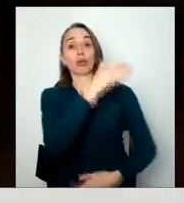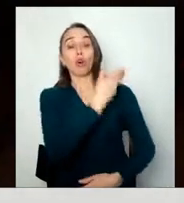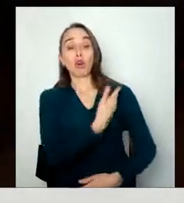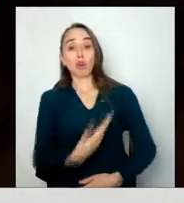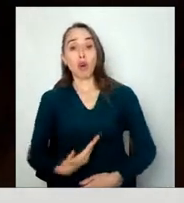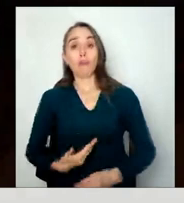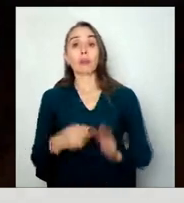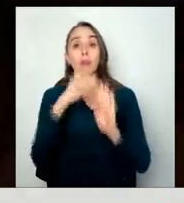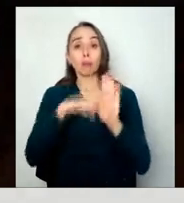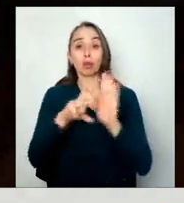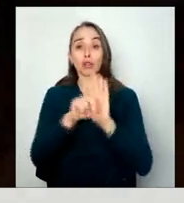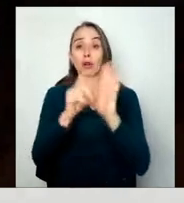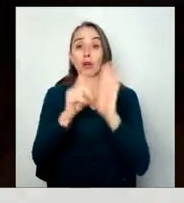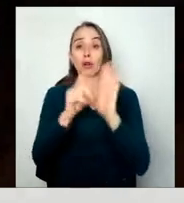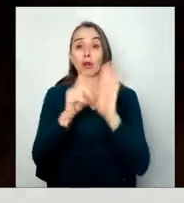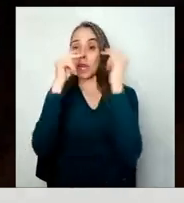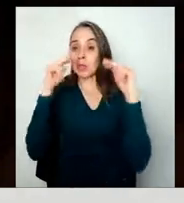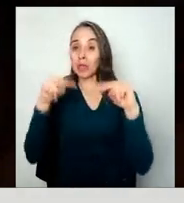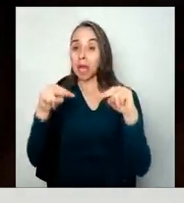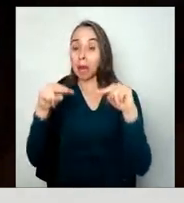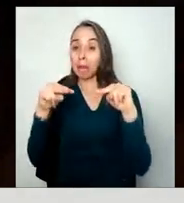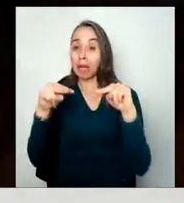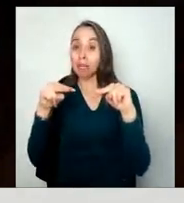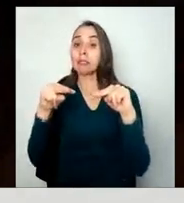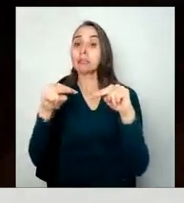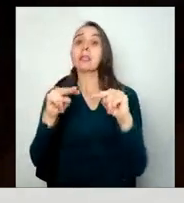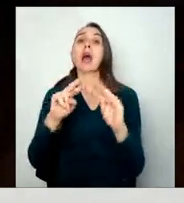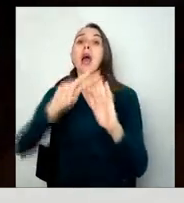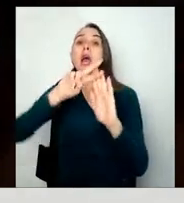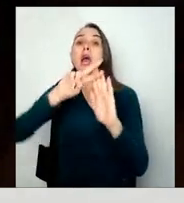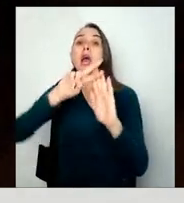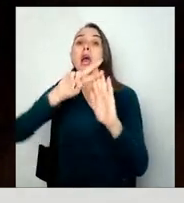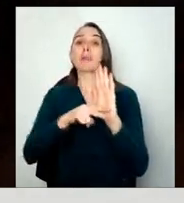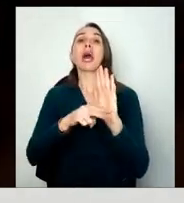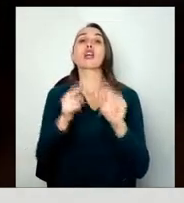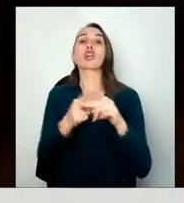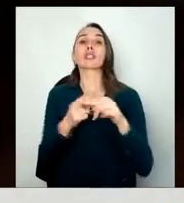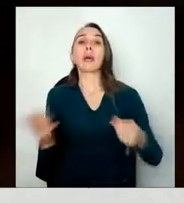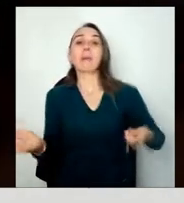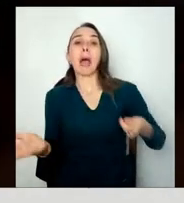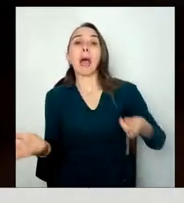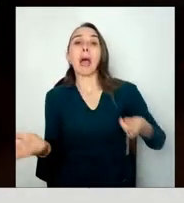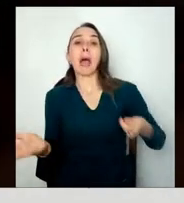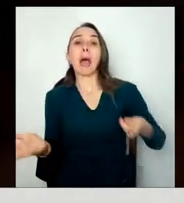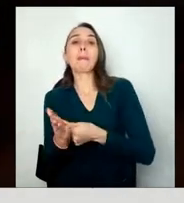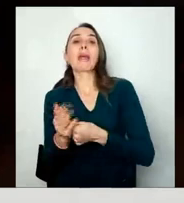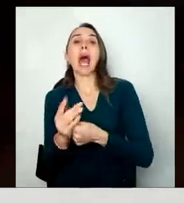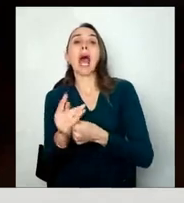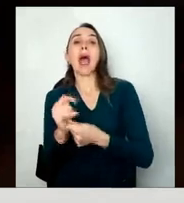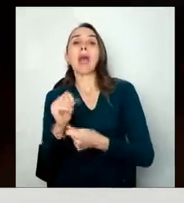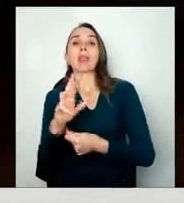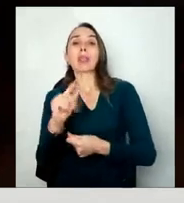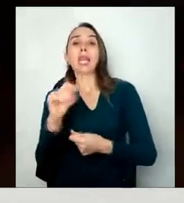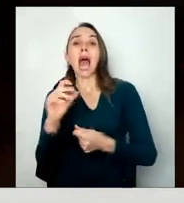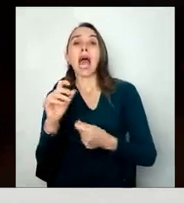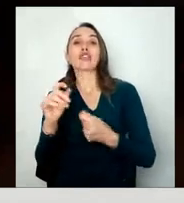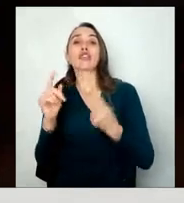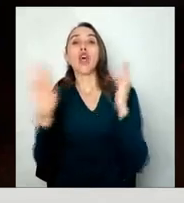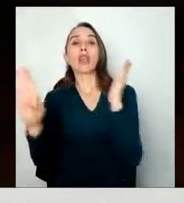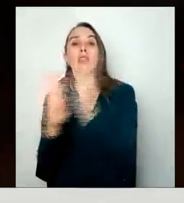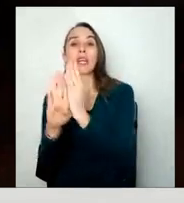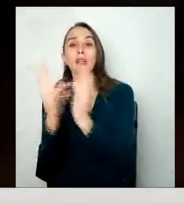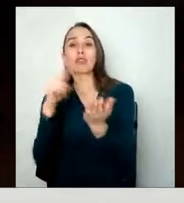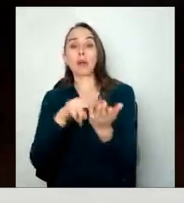transparencia hacer modificaciones al trato directo por ejemplo durante el año 2022 el número de